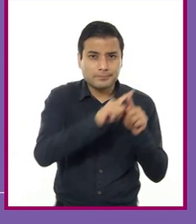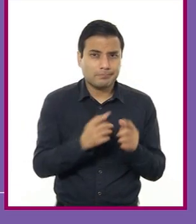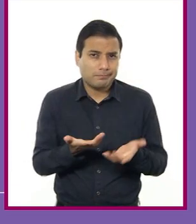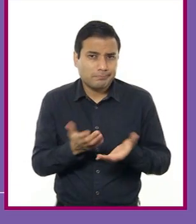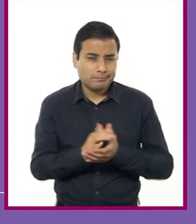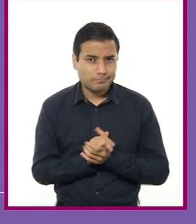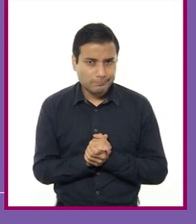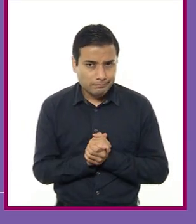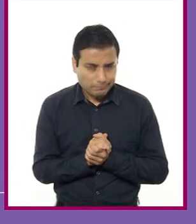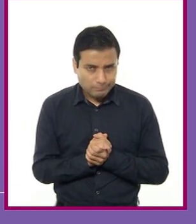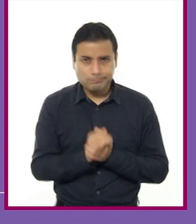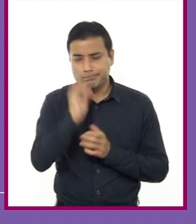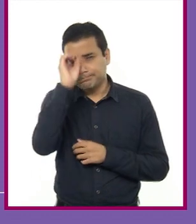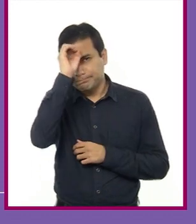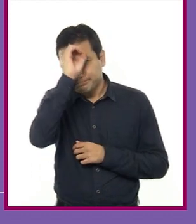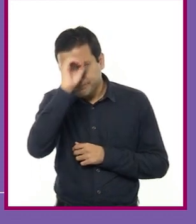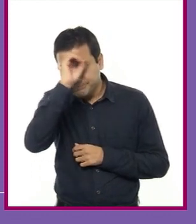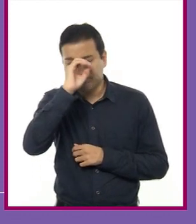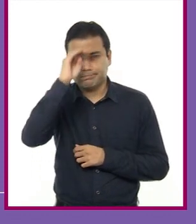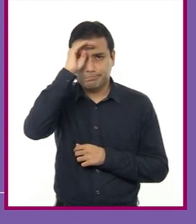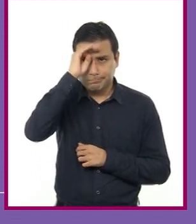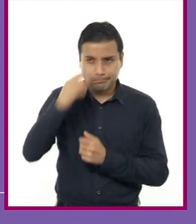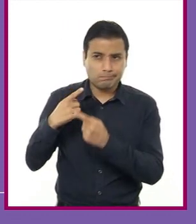de las diferentes formas de pensar y opinar.